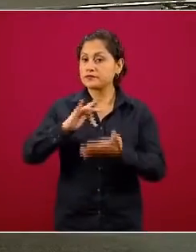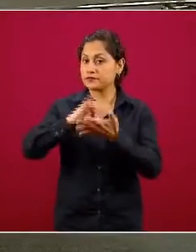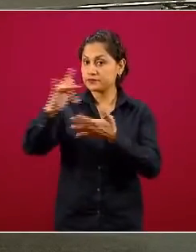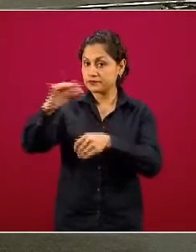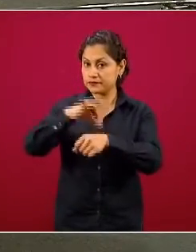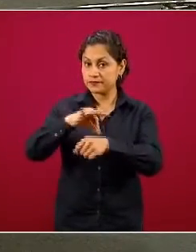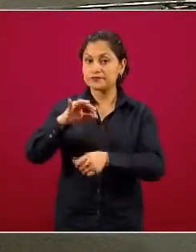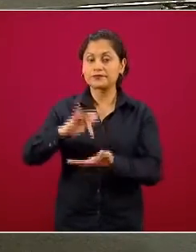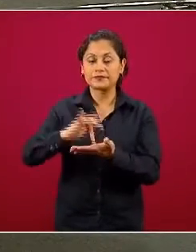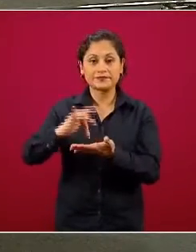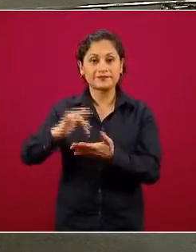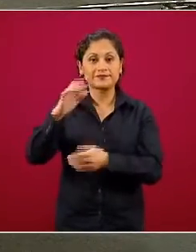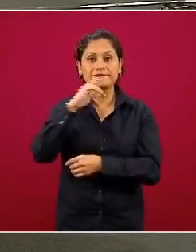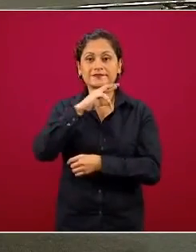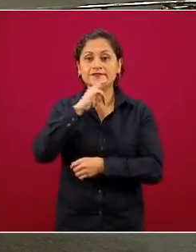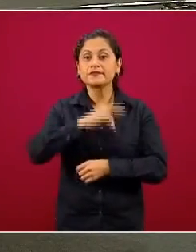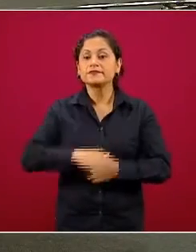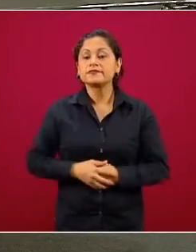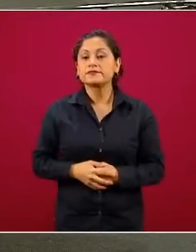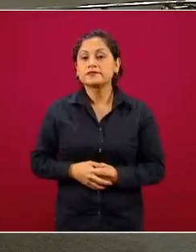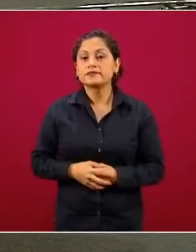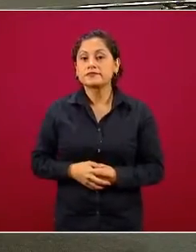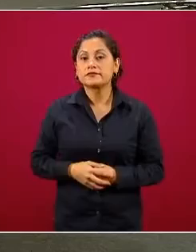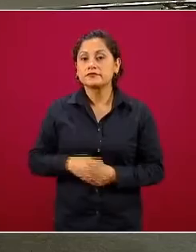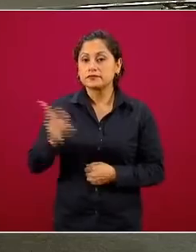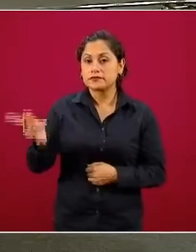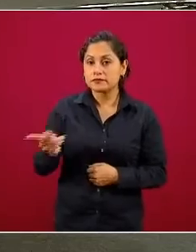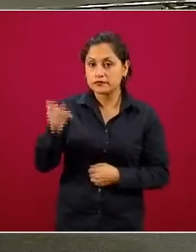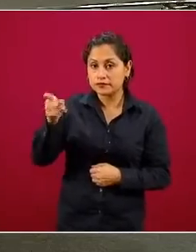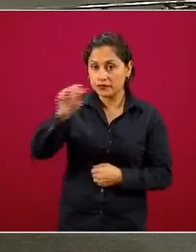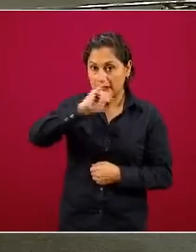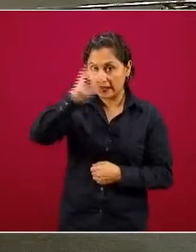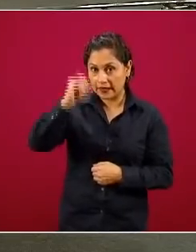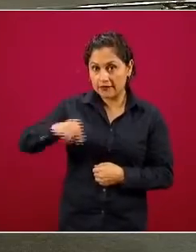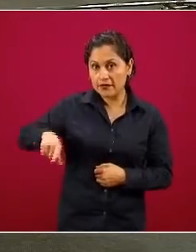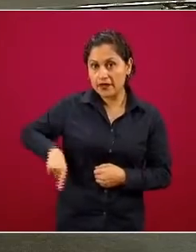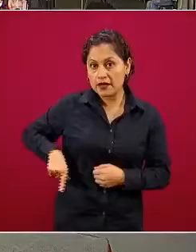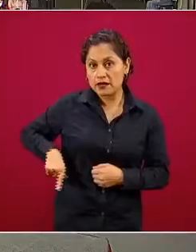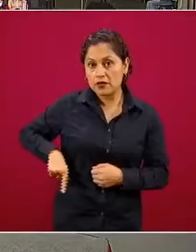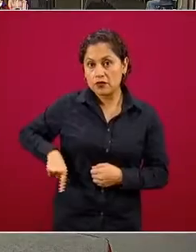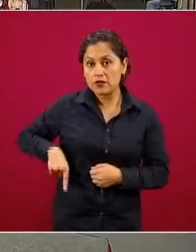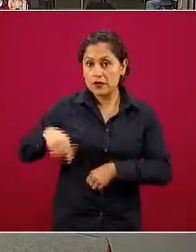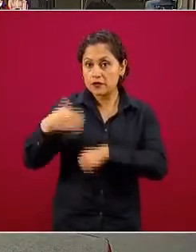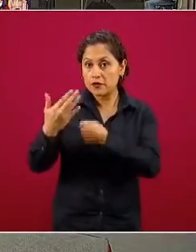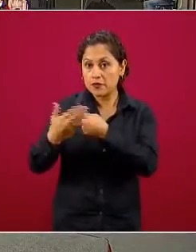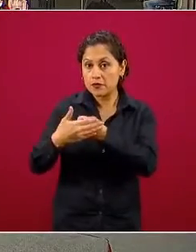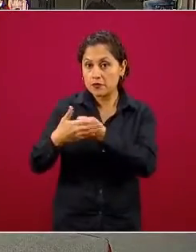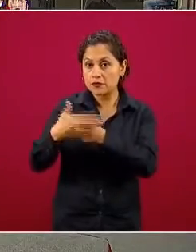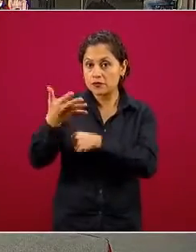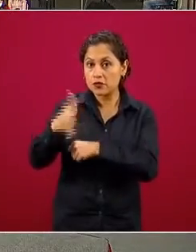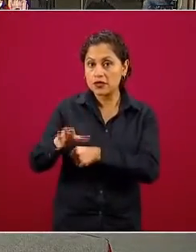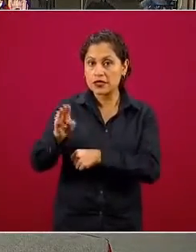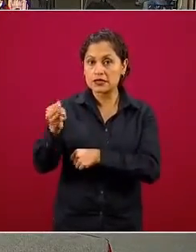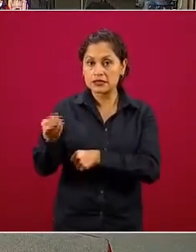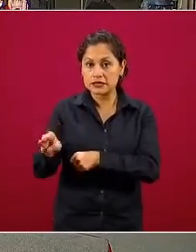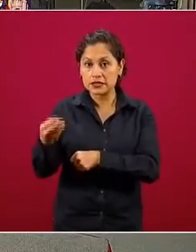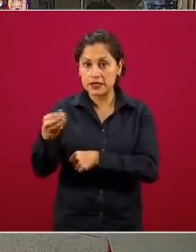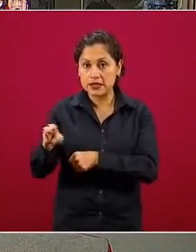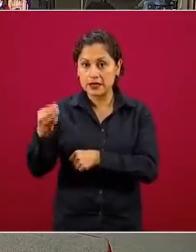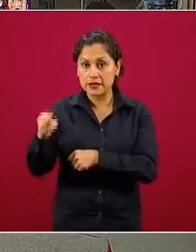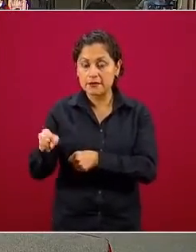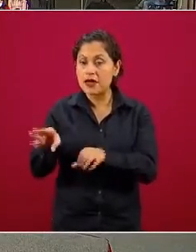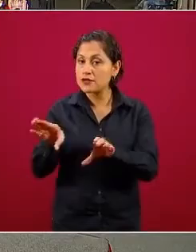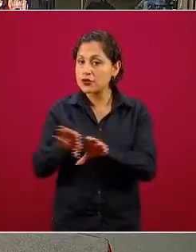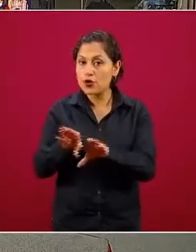doctor. Preguntarle primero a la jefa de gobierno si en vísperas del 10 de mayo habrá un operativo para persuadir